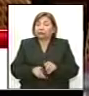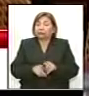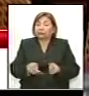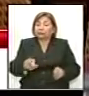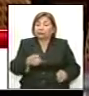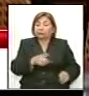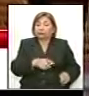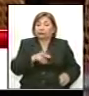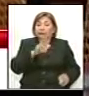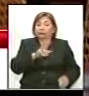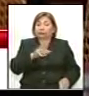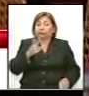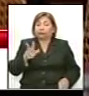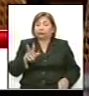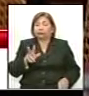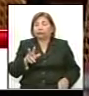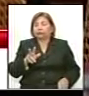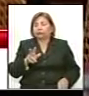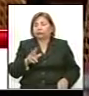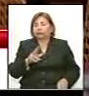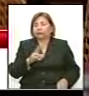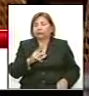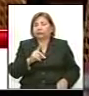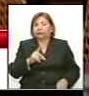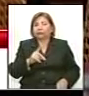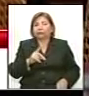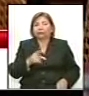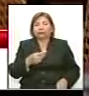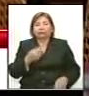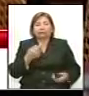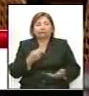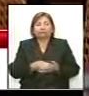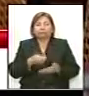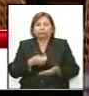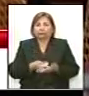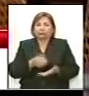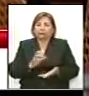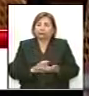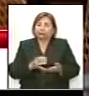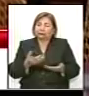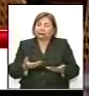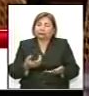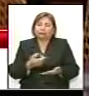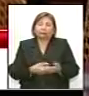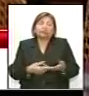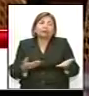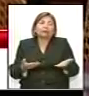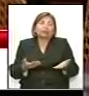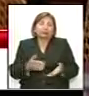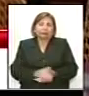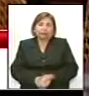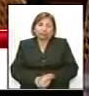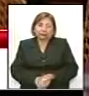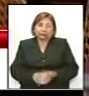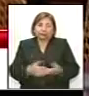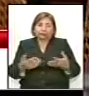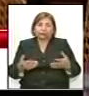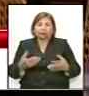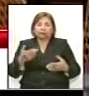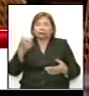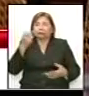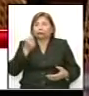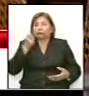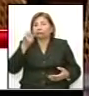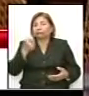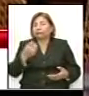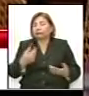de 33.000, 34.000 y precio al contado. Y al contado, pues, ¿dónde vamos a sacar mucho? Ya somos cesantes y